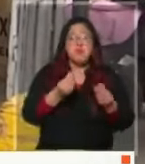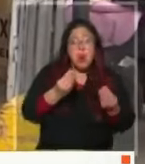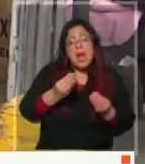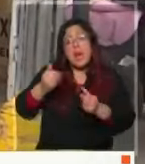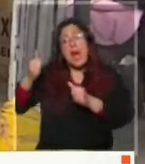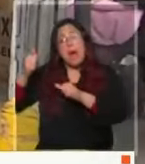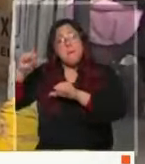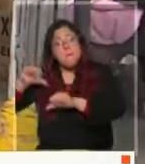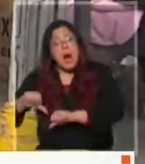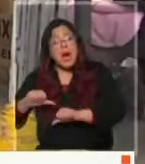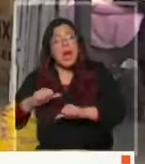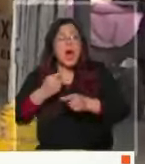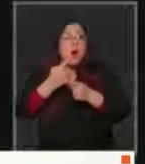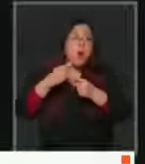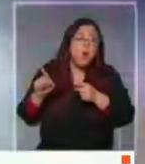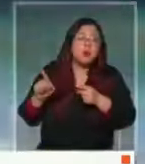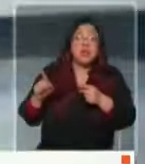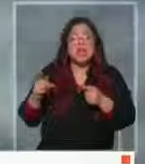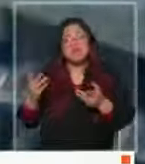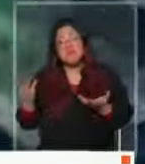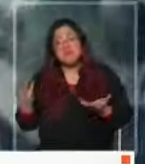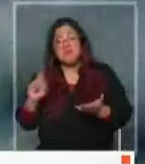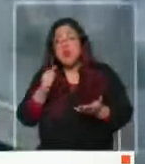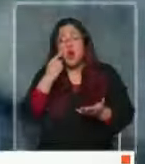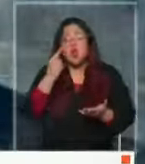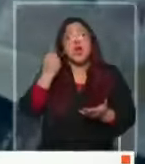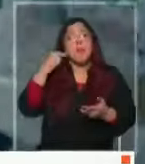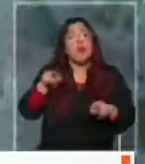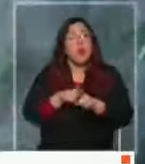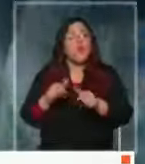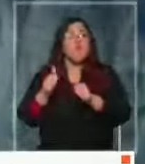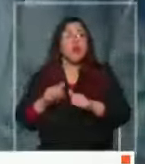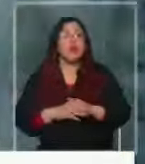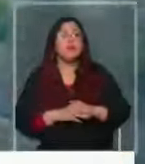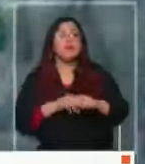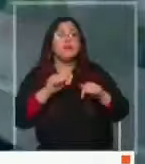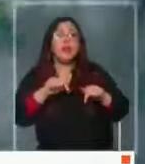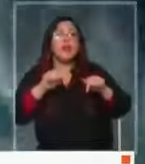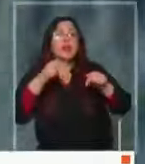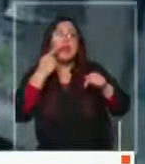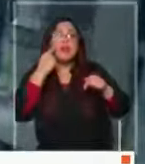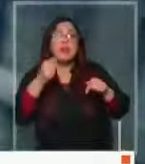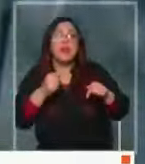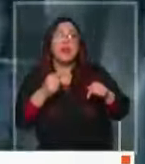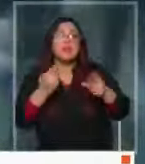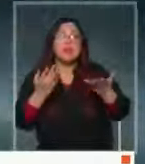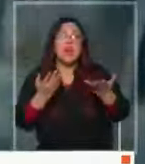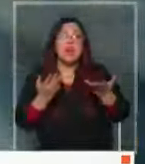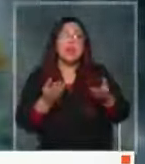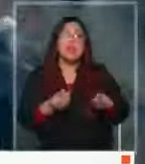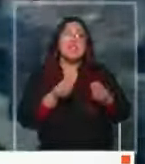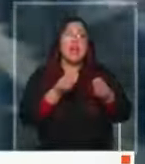son no reconocidas y también son buenas. Lavaloza concentrada ¿Ya? y lavaloza económica.